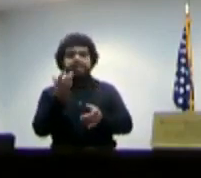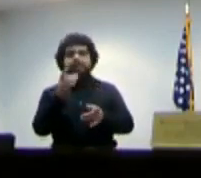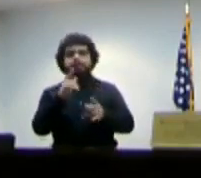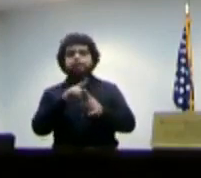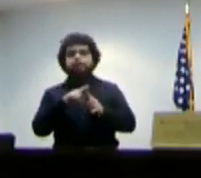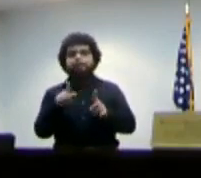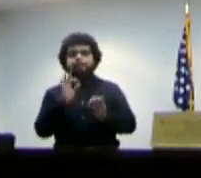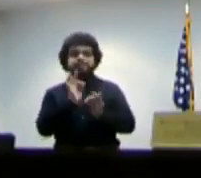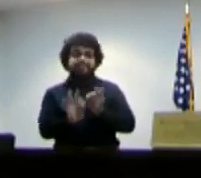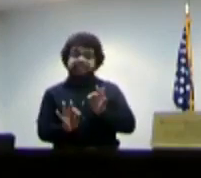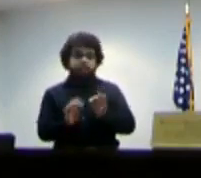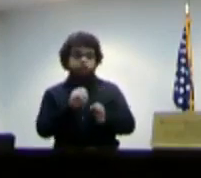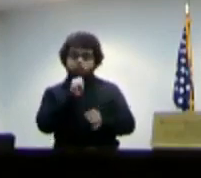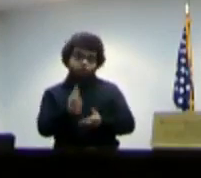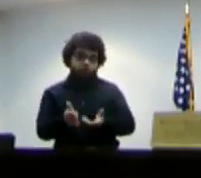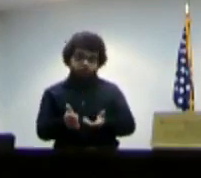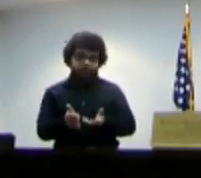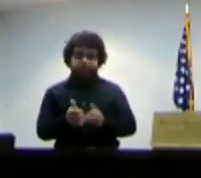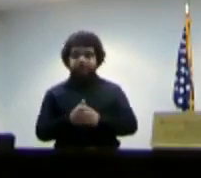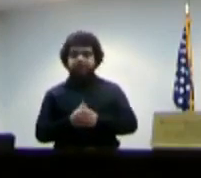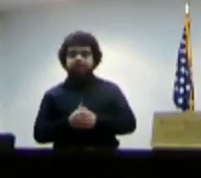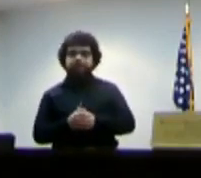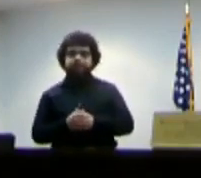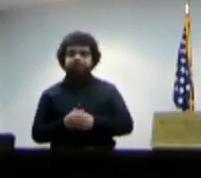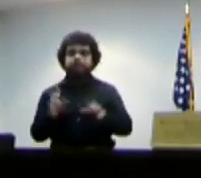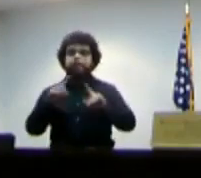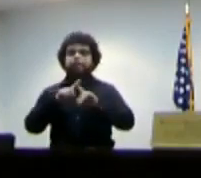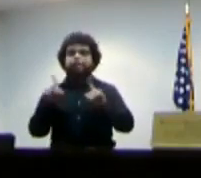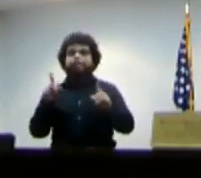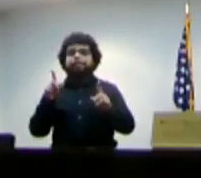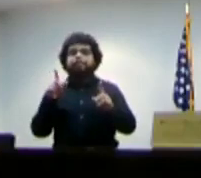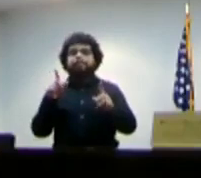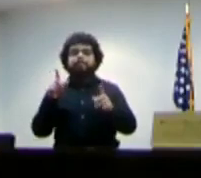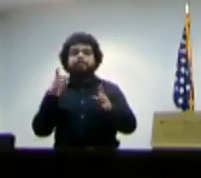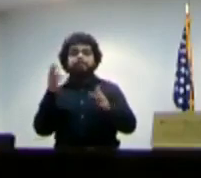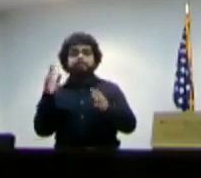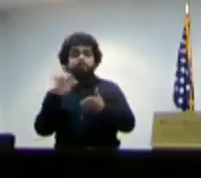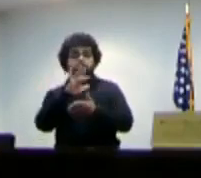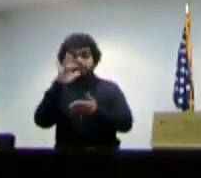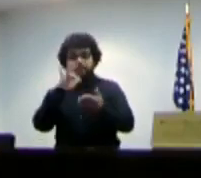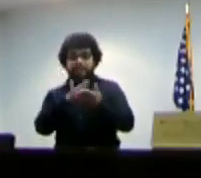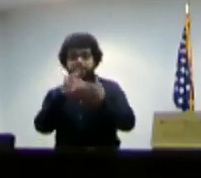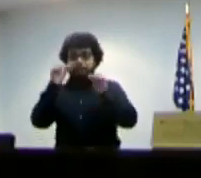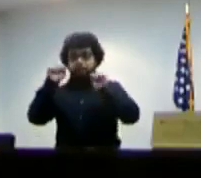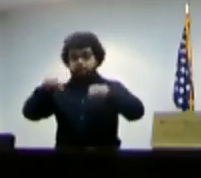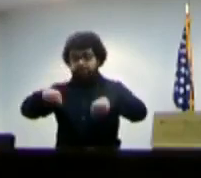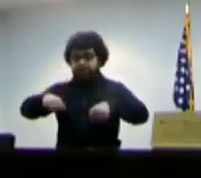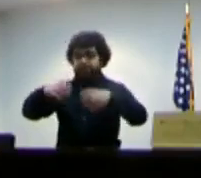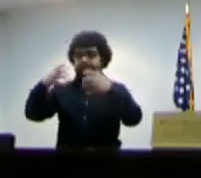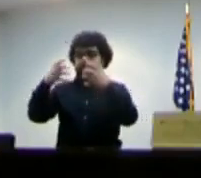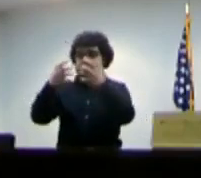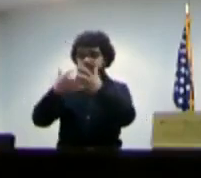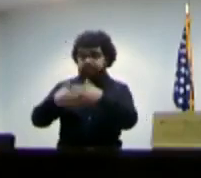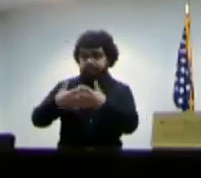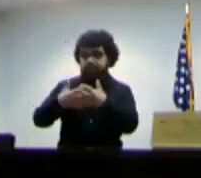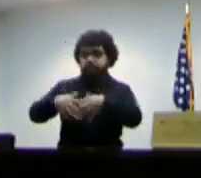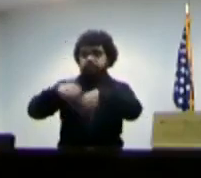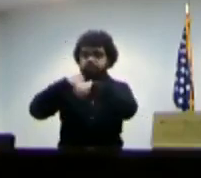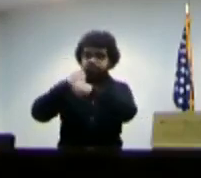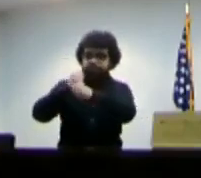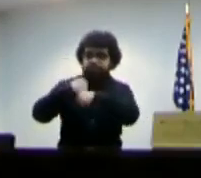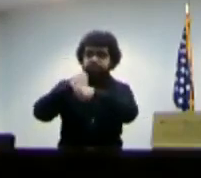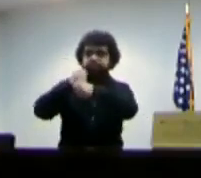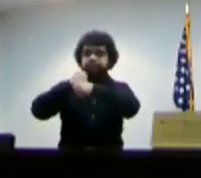las unidades que pudieran estar generando o